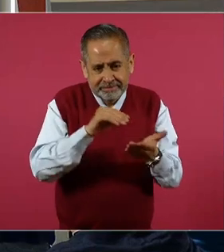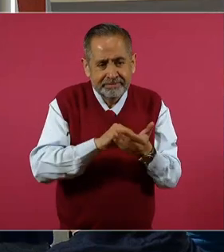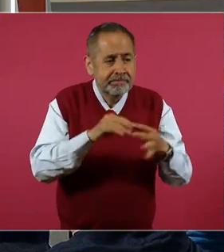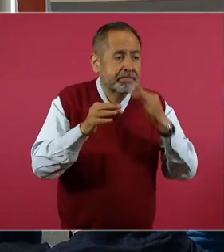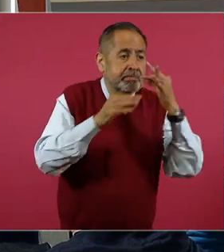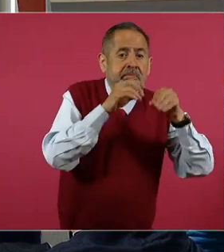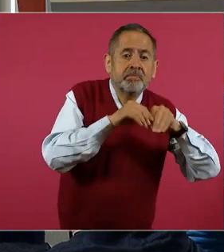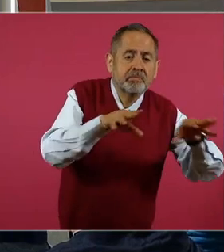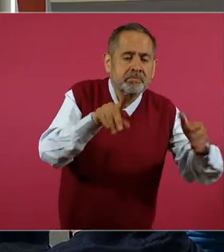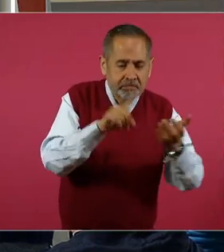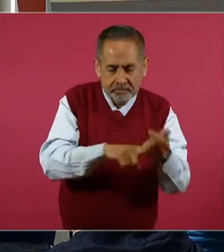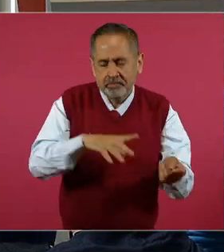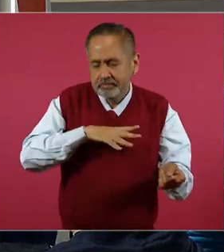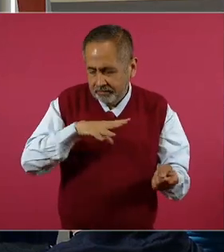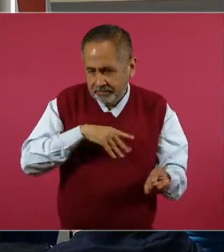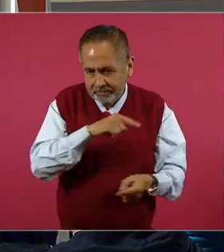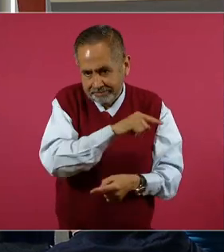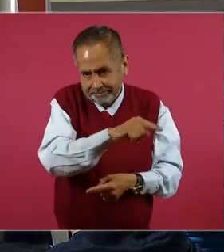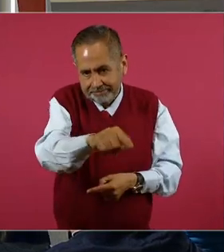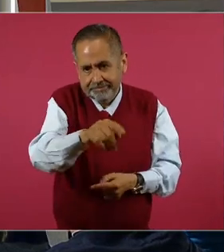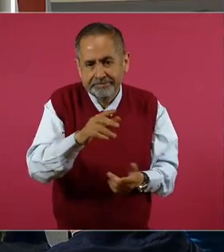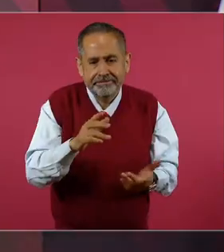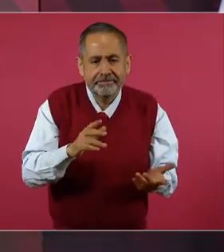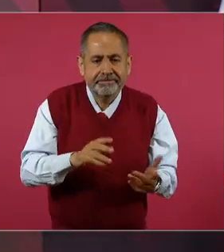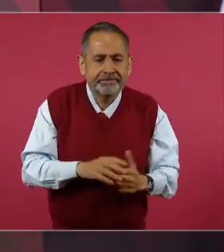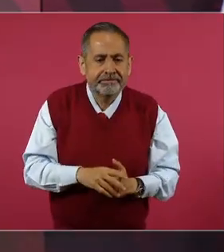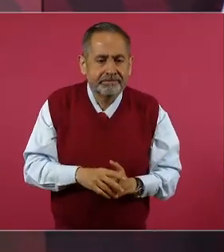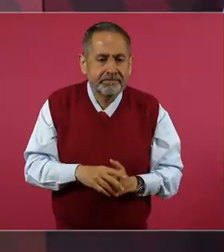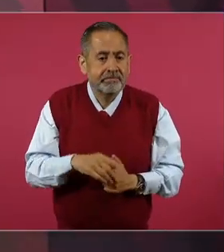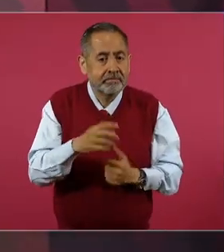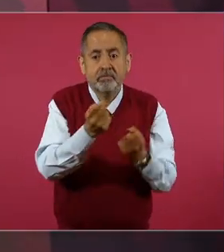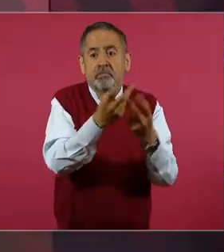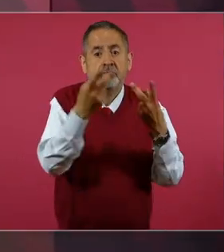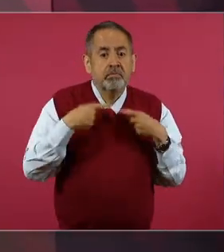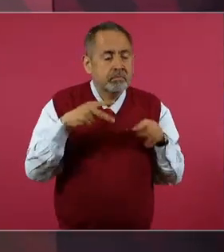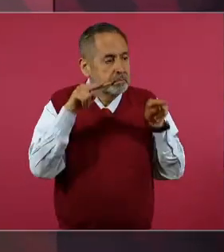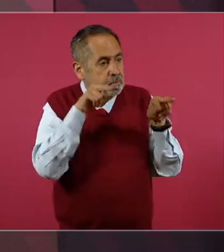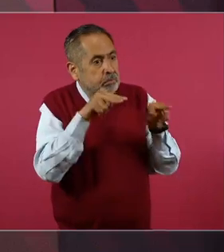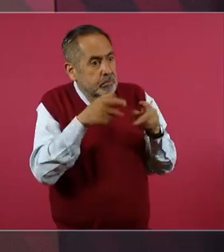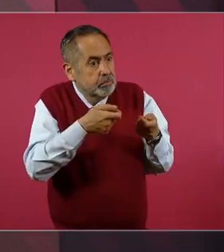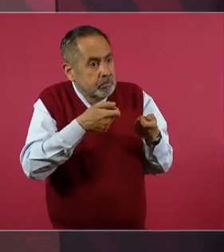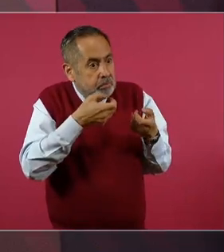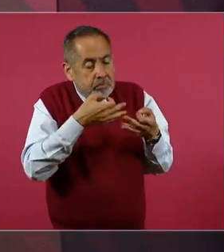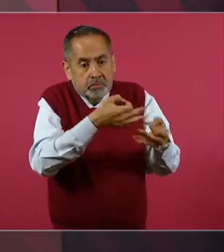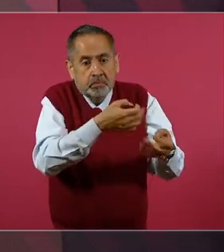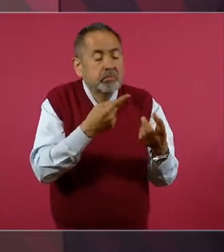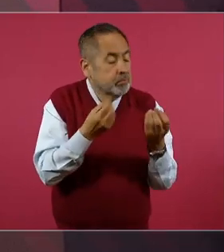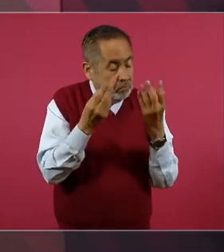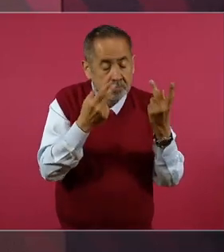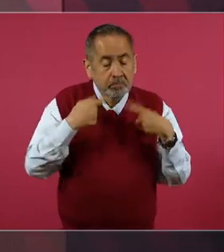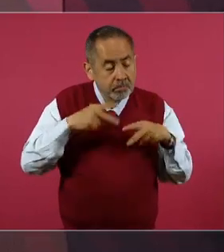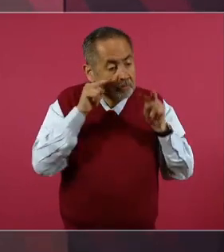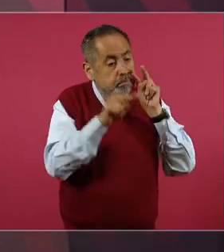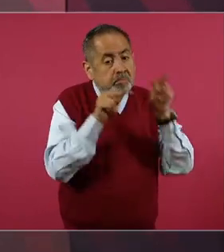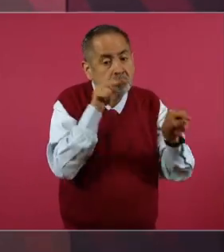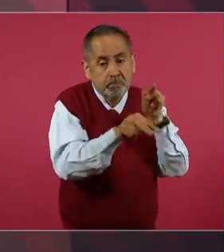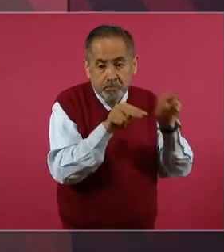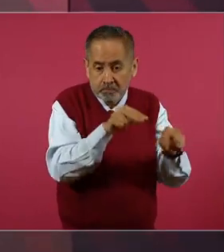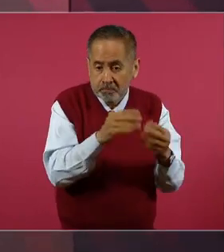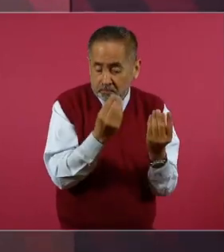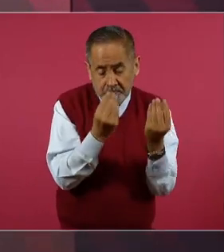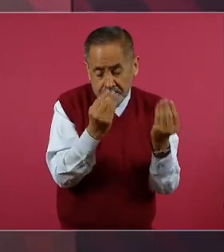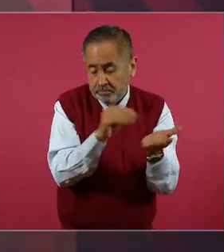tiene una audiencia considerable.